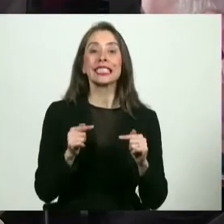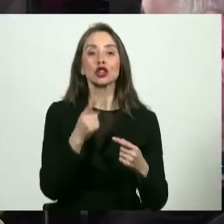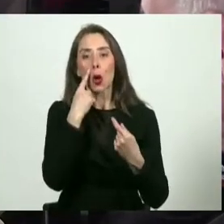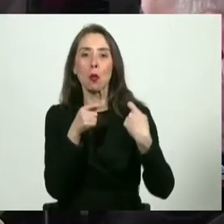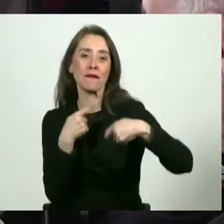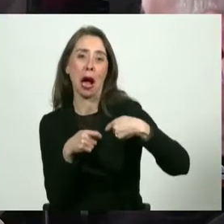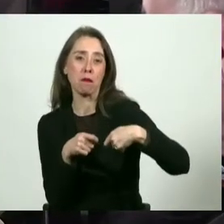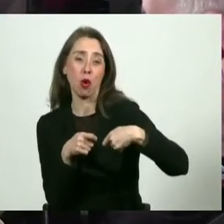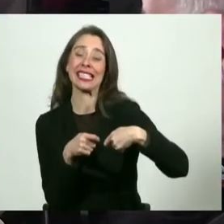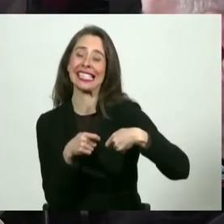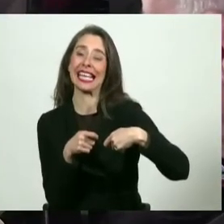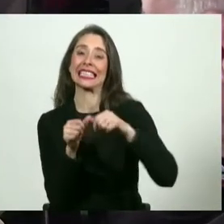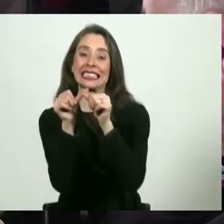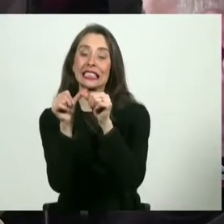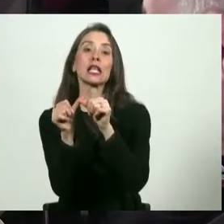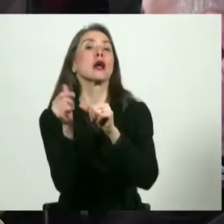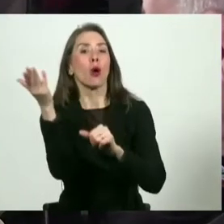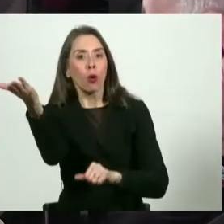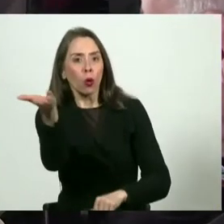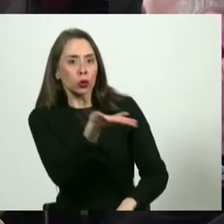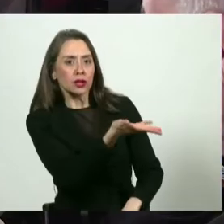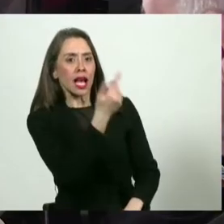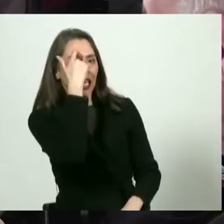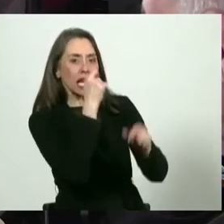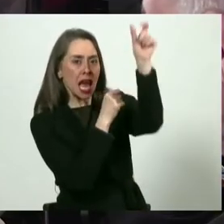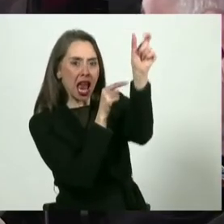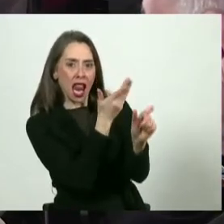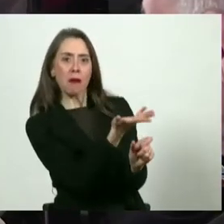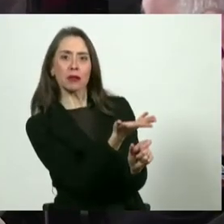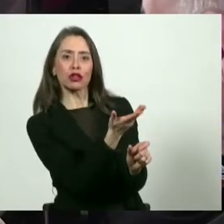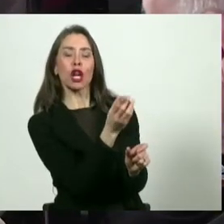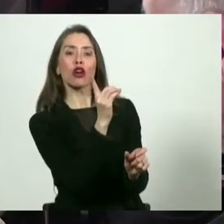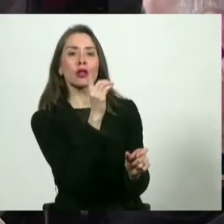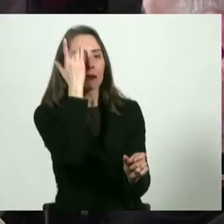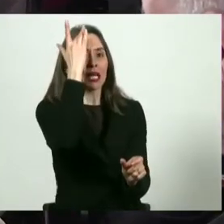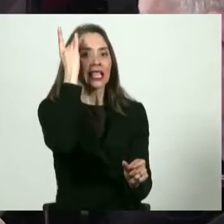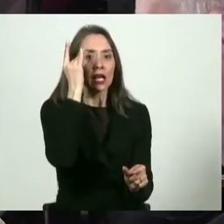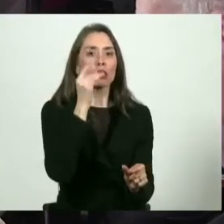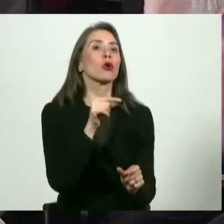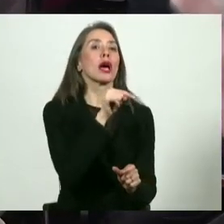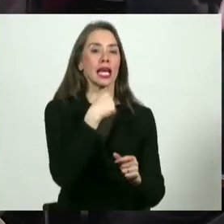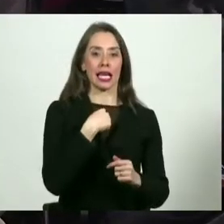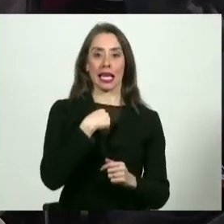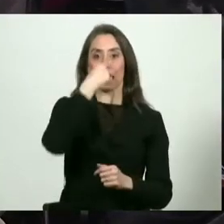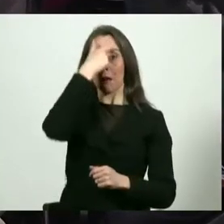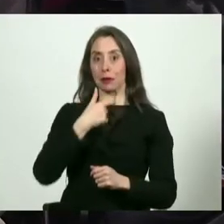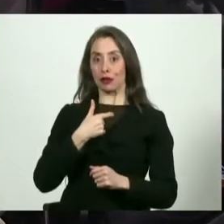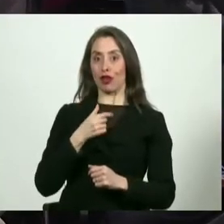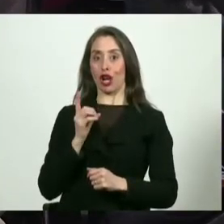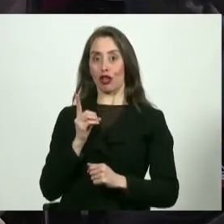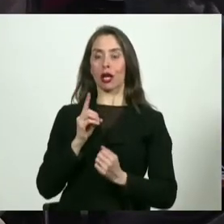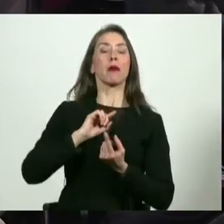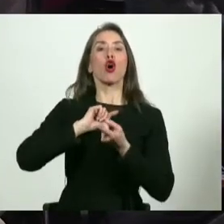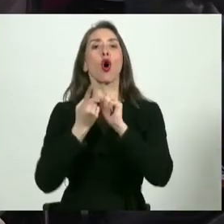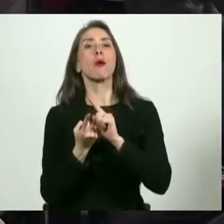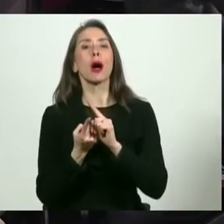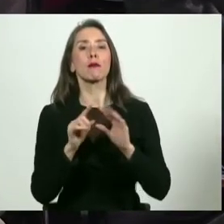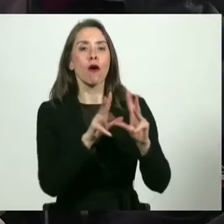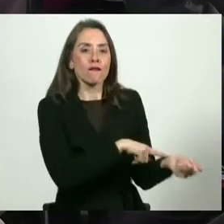la creencia en la persona, concretamente con discapacidad intelectual. Ahora, ¿cómo cambió en ellos y en sus familias? Que eso es súper